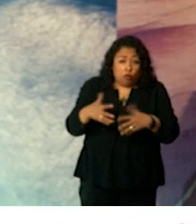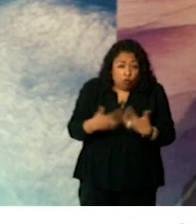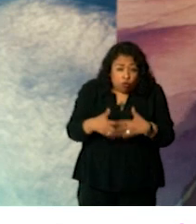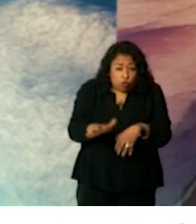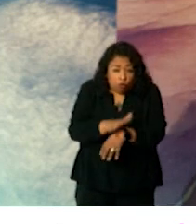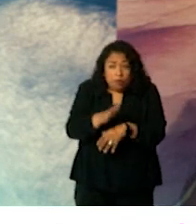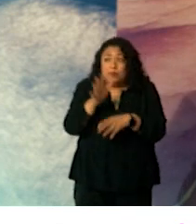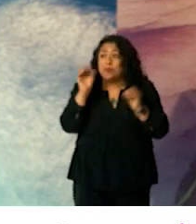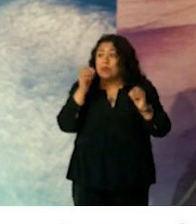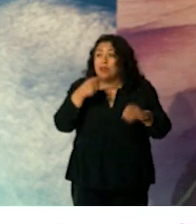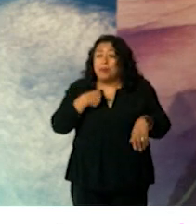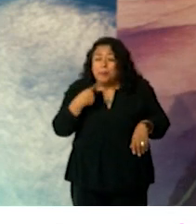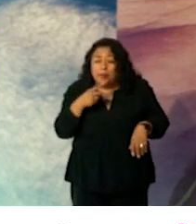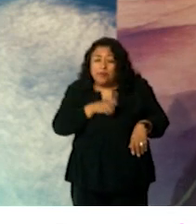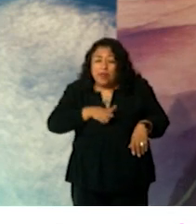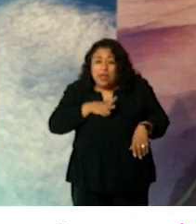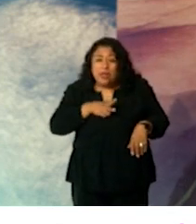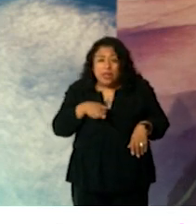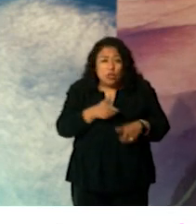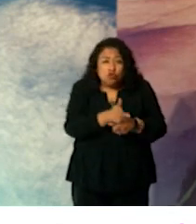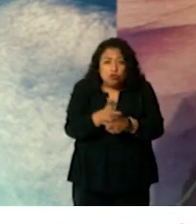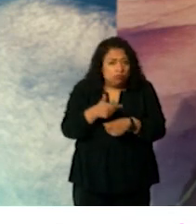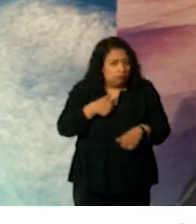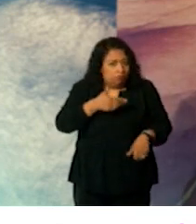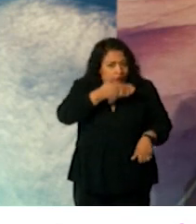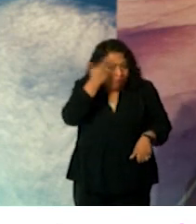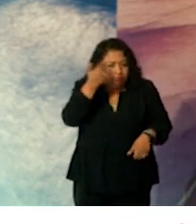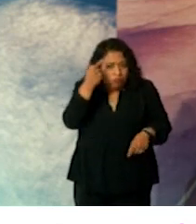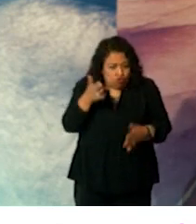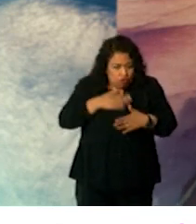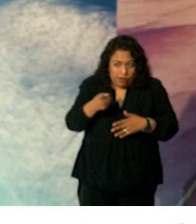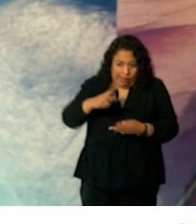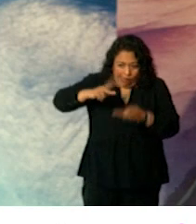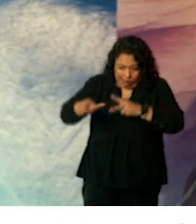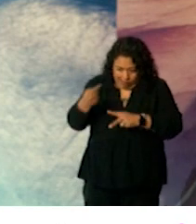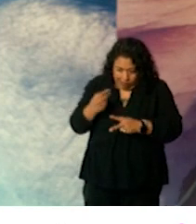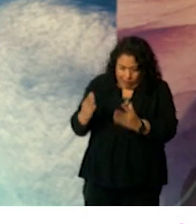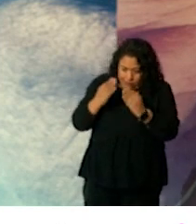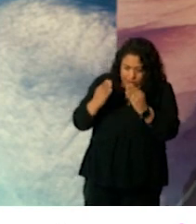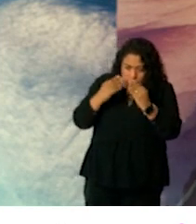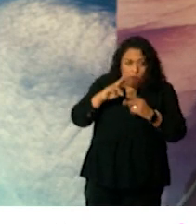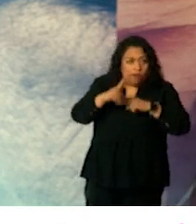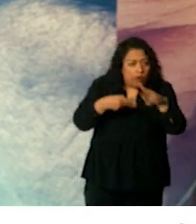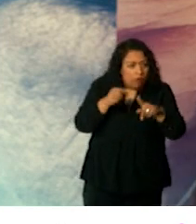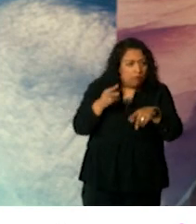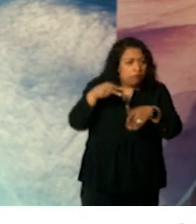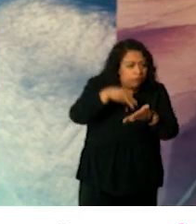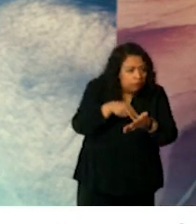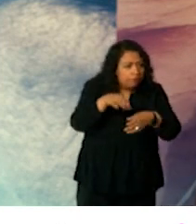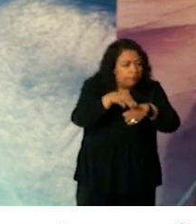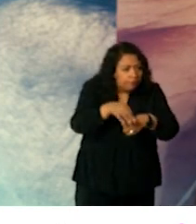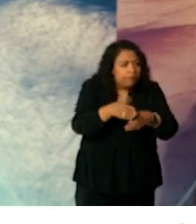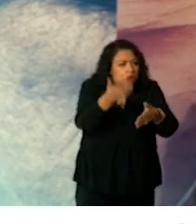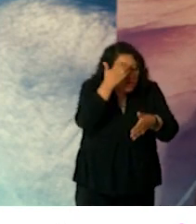somos los que no sabemos a qué sabe el veneno cuando lo está rociando. Entonces, esa parte de ir a conocer y escuchar para regresar